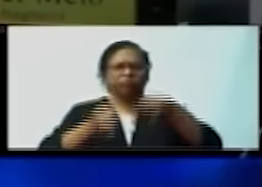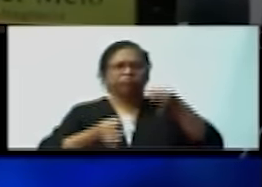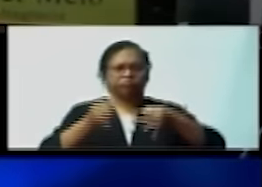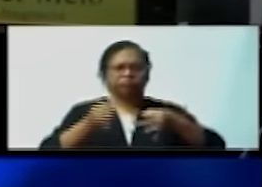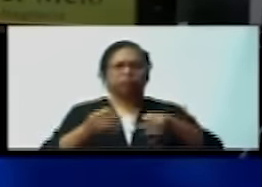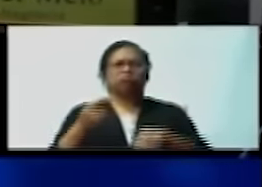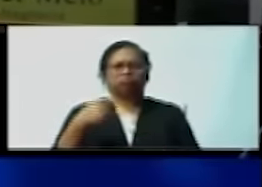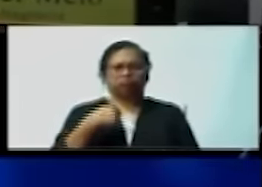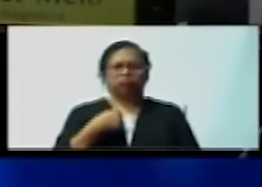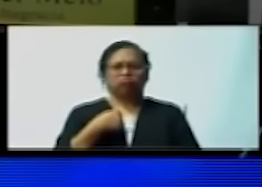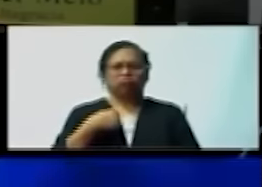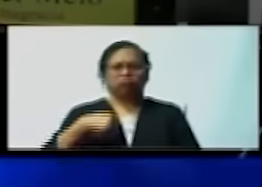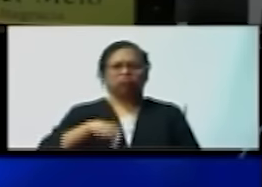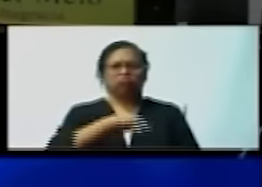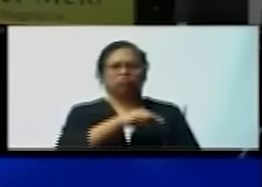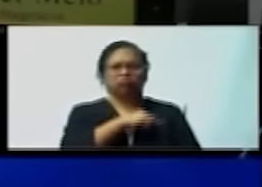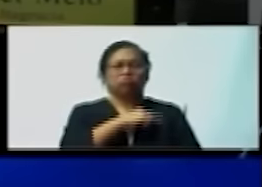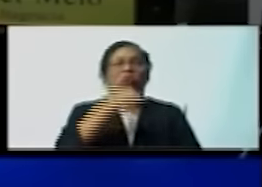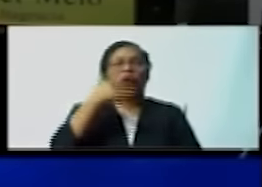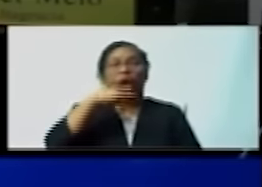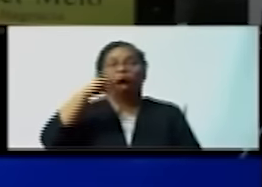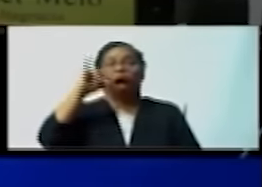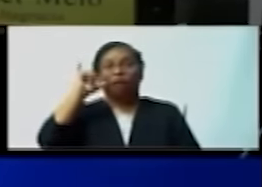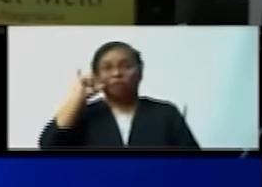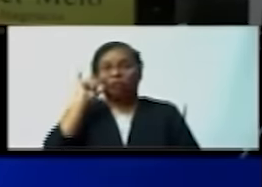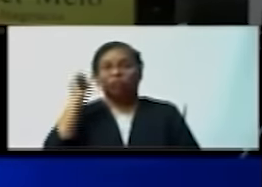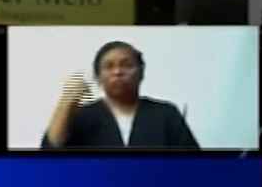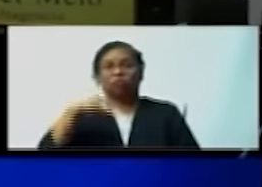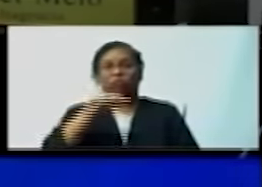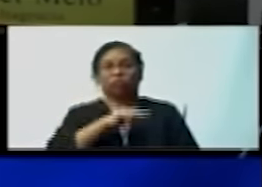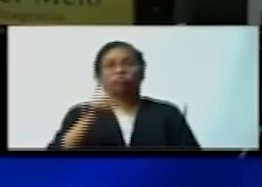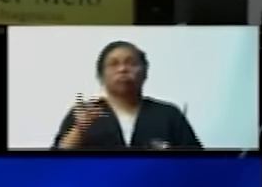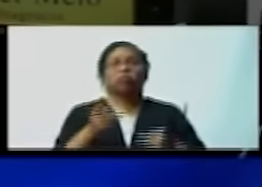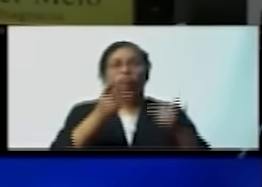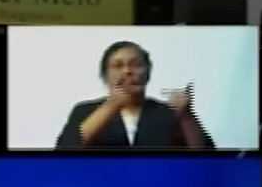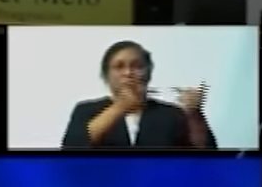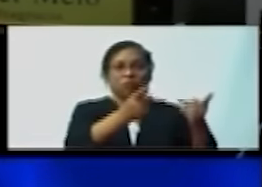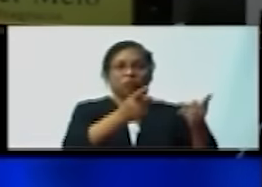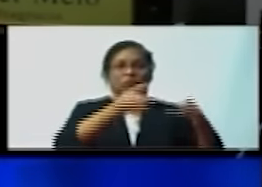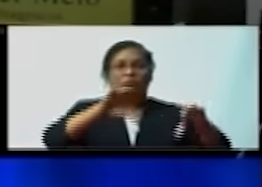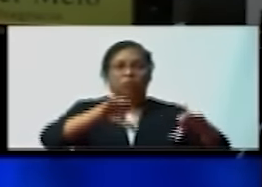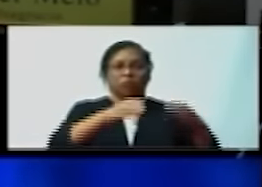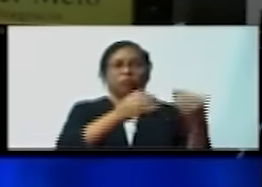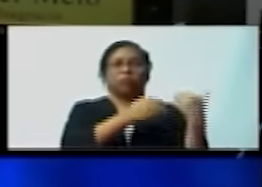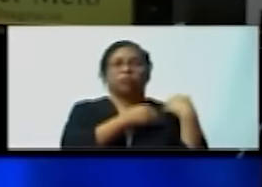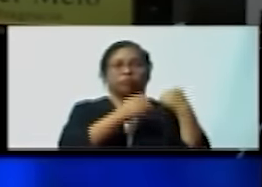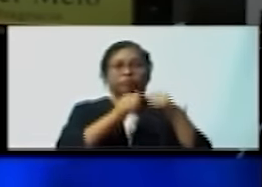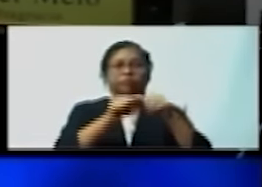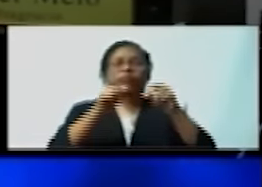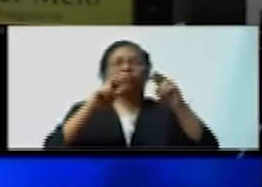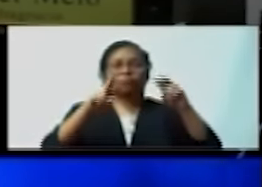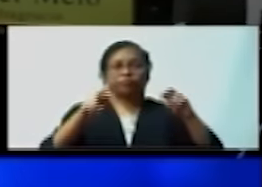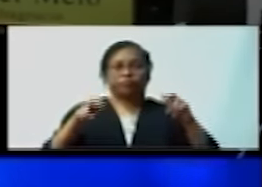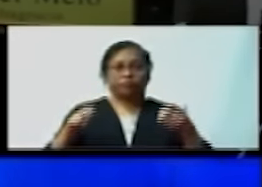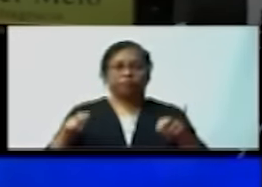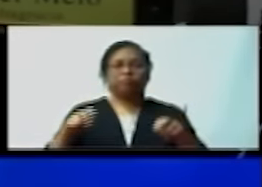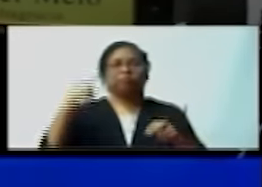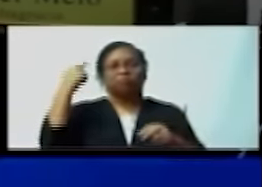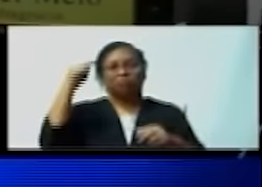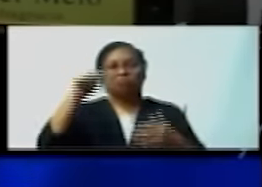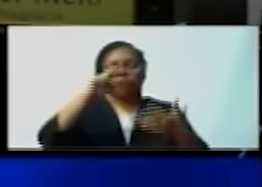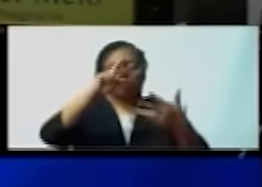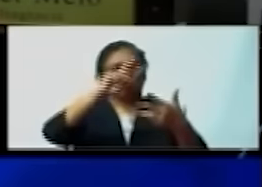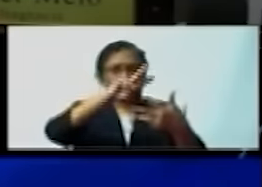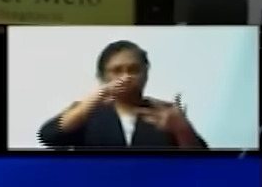en la comisión que estuvo trabajando la unificación de estos 3 proyectos de leyes y queremos que conste en